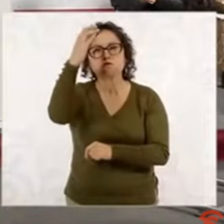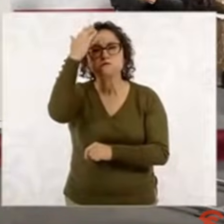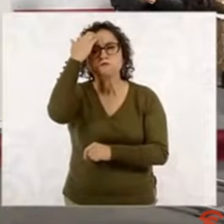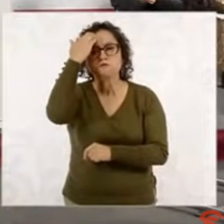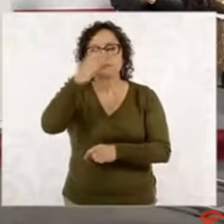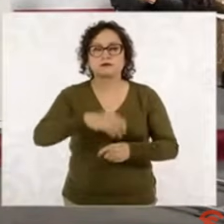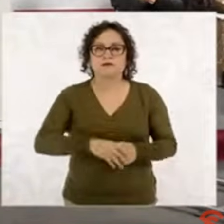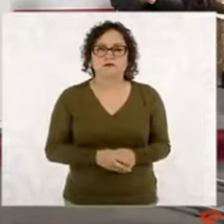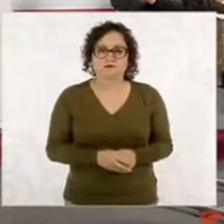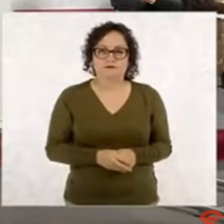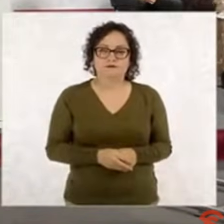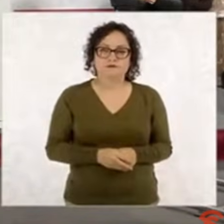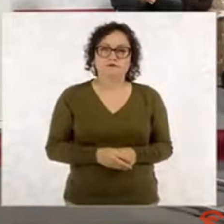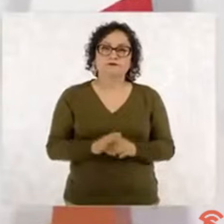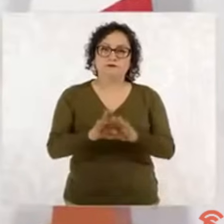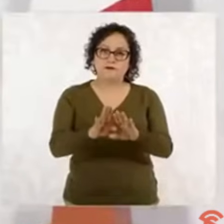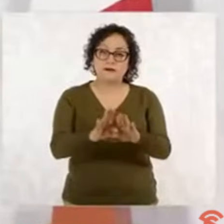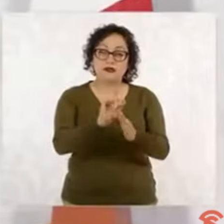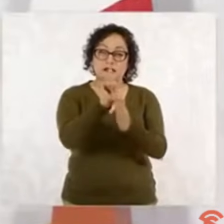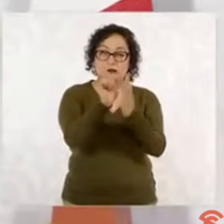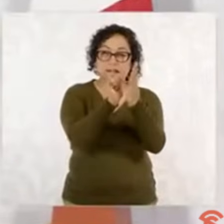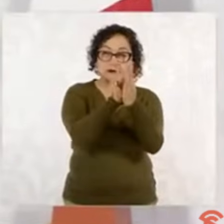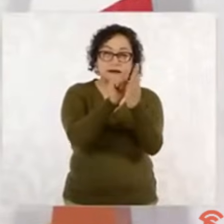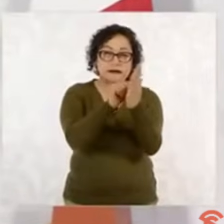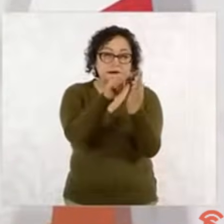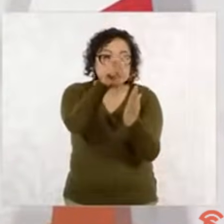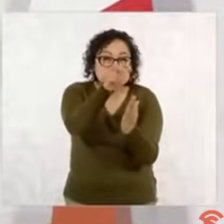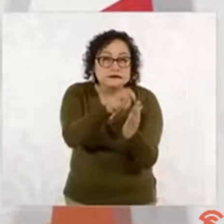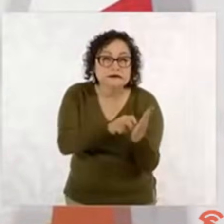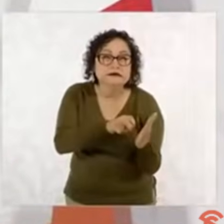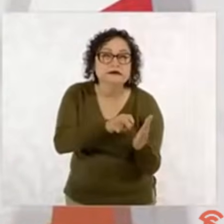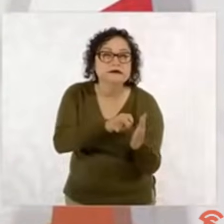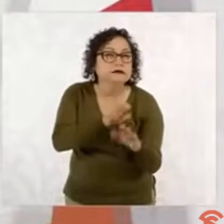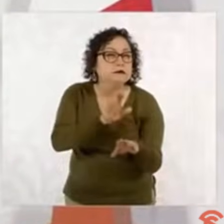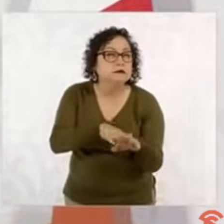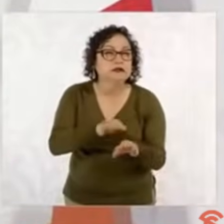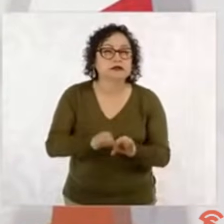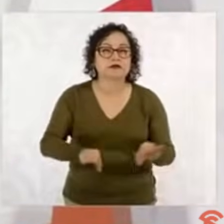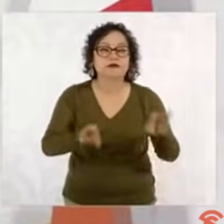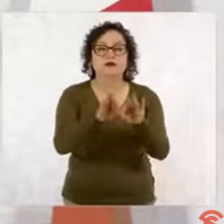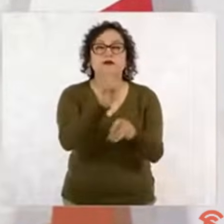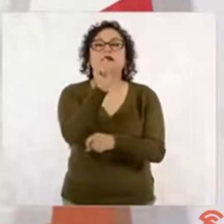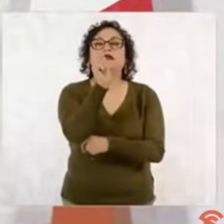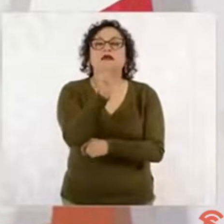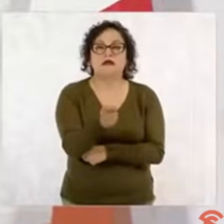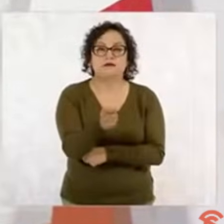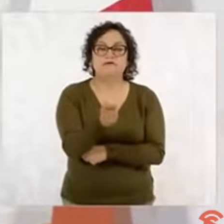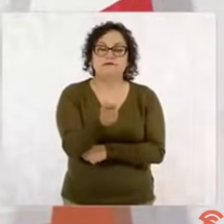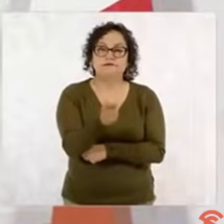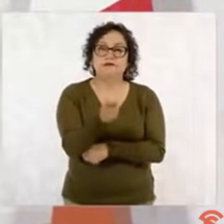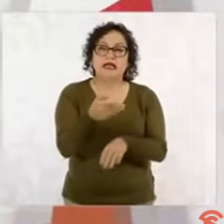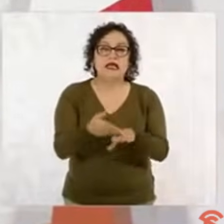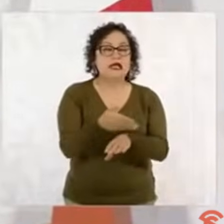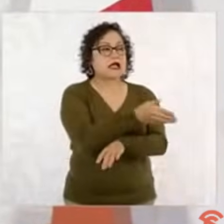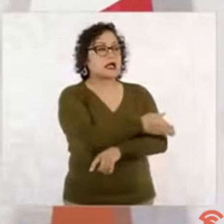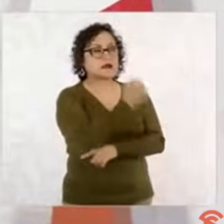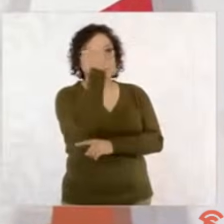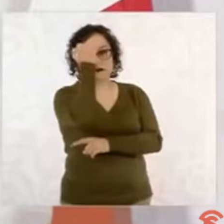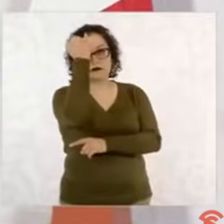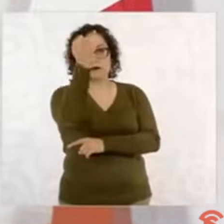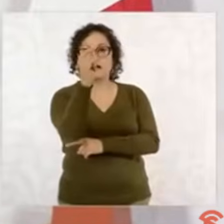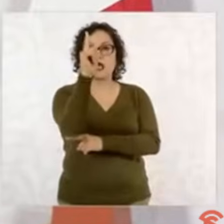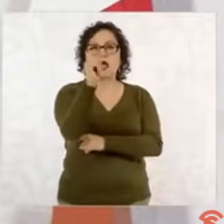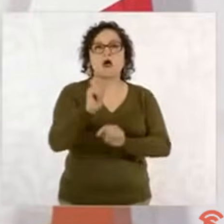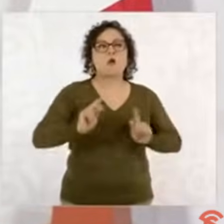El principal cambio es que el agua deje de verse como una mercancía y se reconozca como un derecho humano,